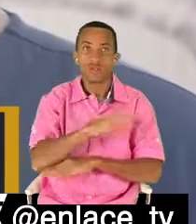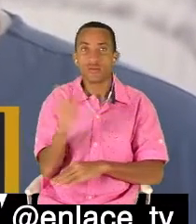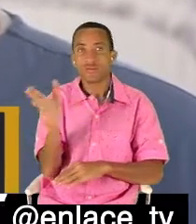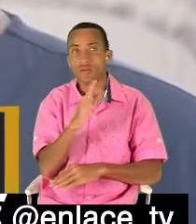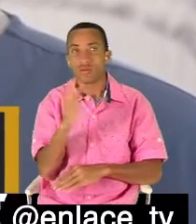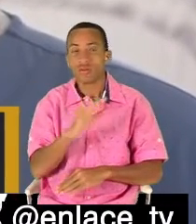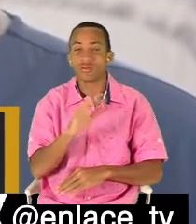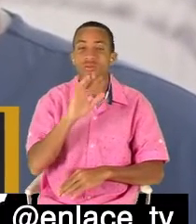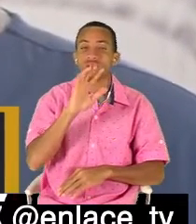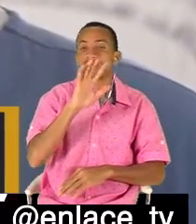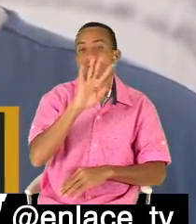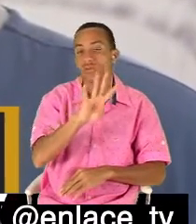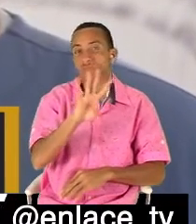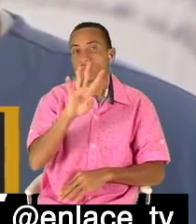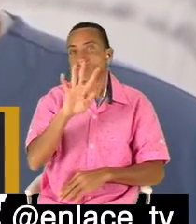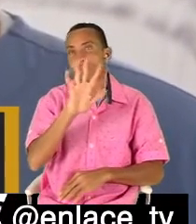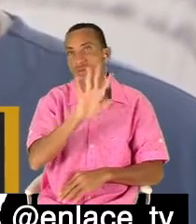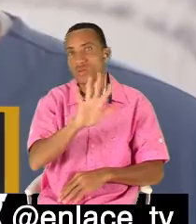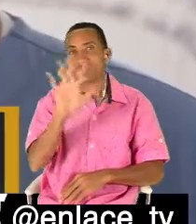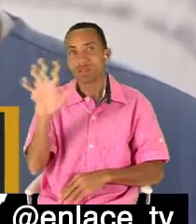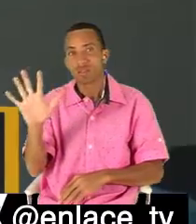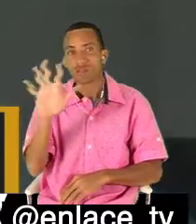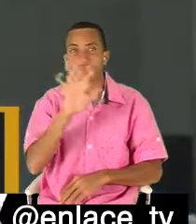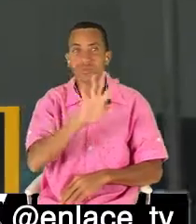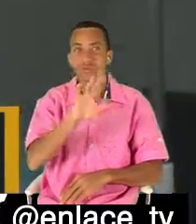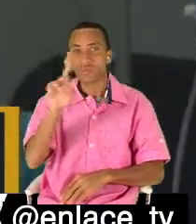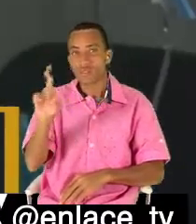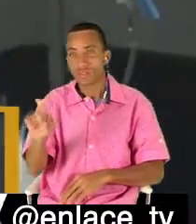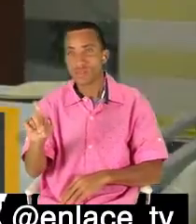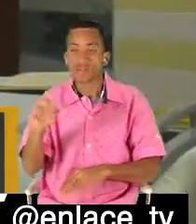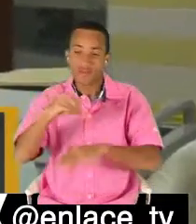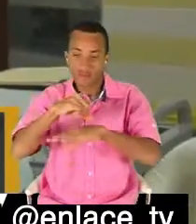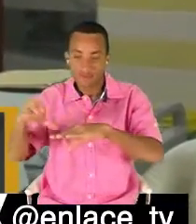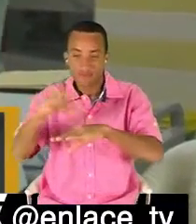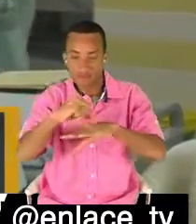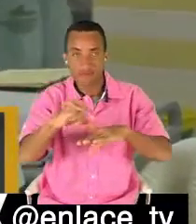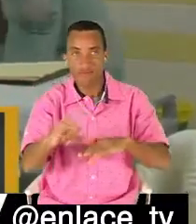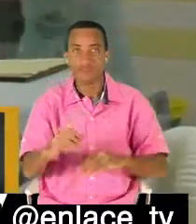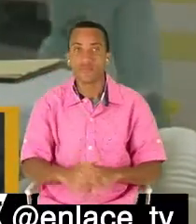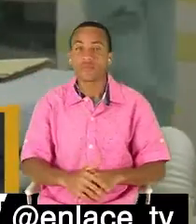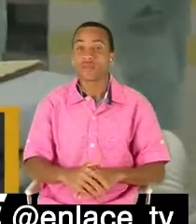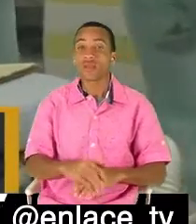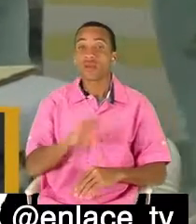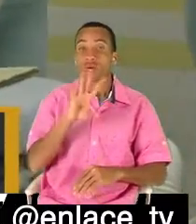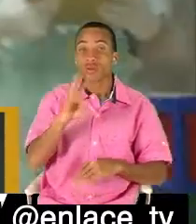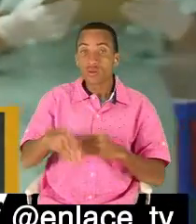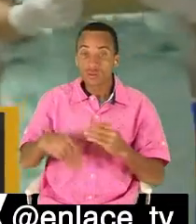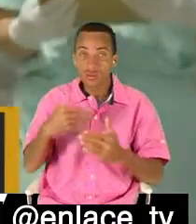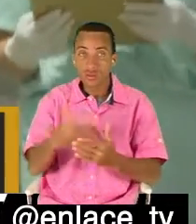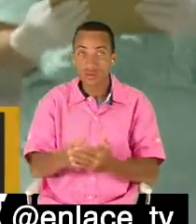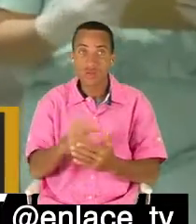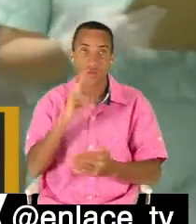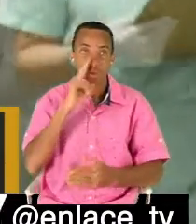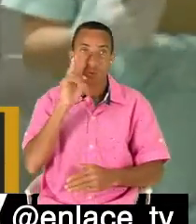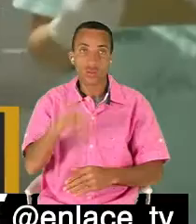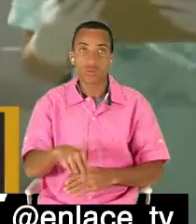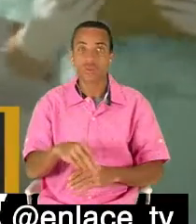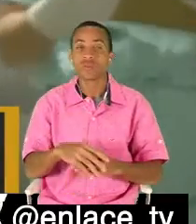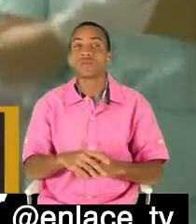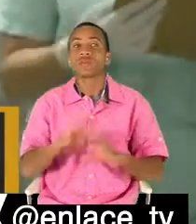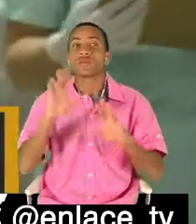unos 55, 56 pacientes. Hasta el sábado 4 de junio se cumplirá el cronograma de operaciones a través de una iniciativa de